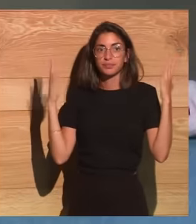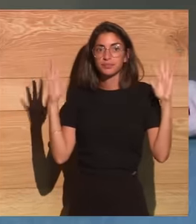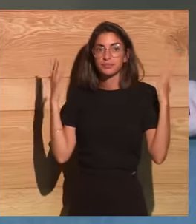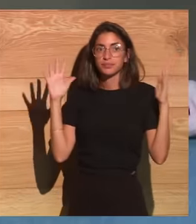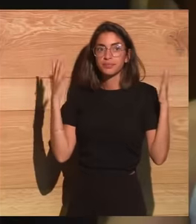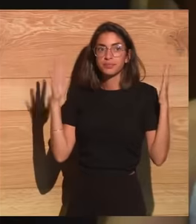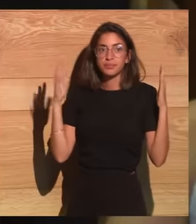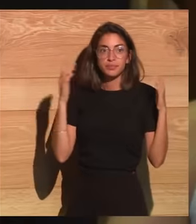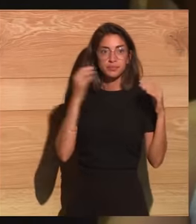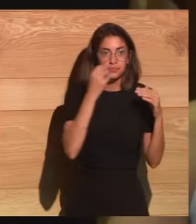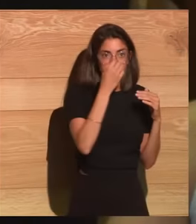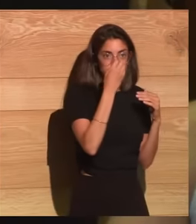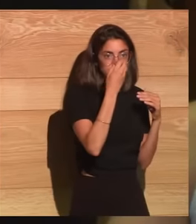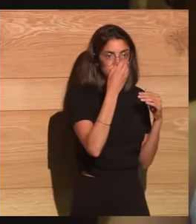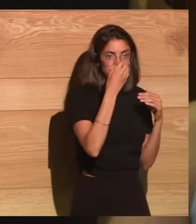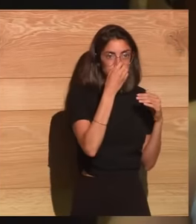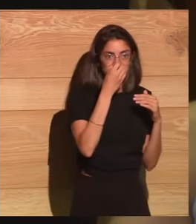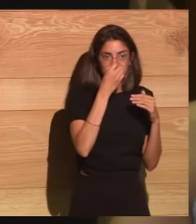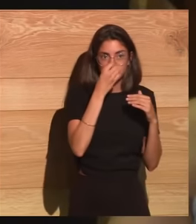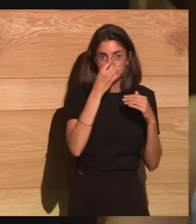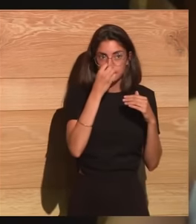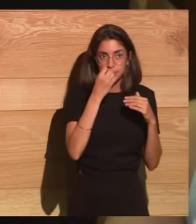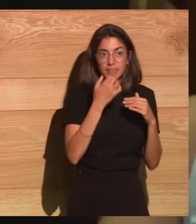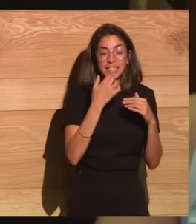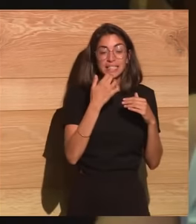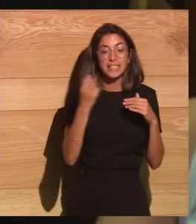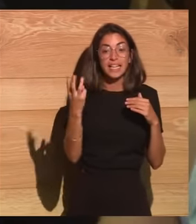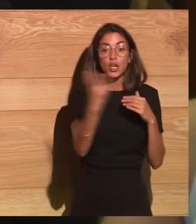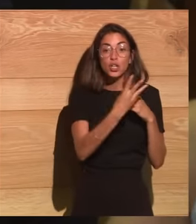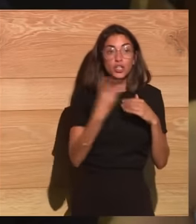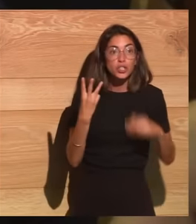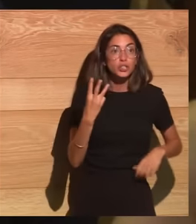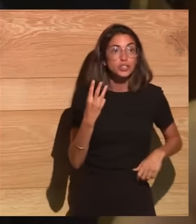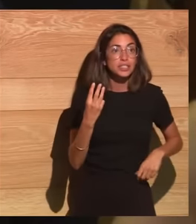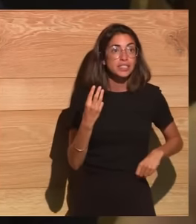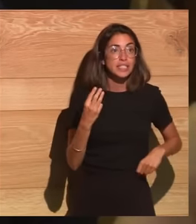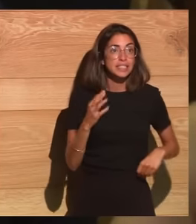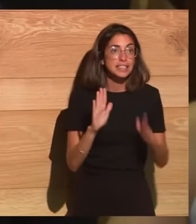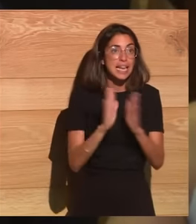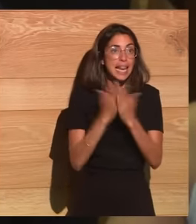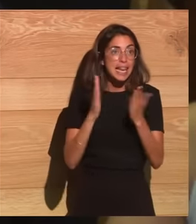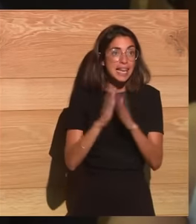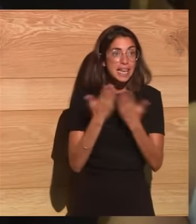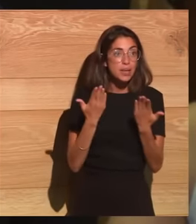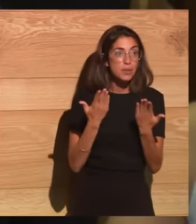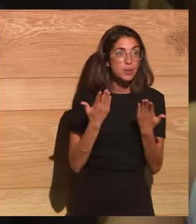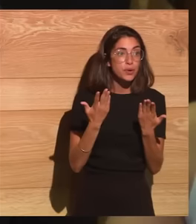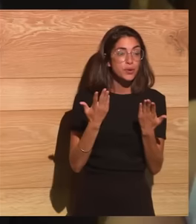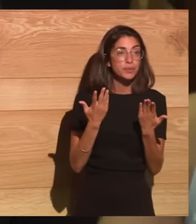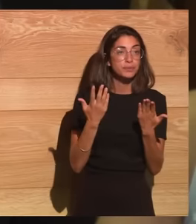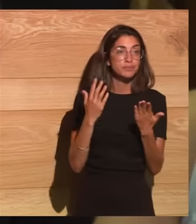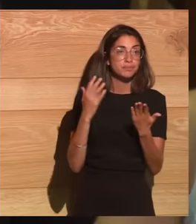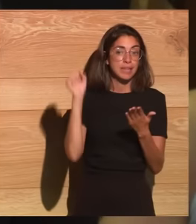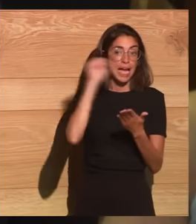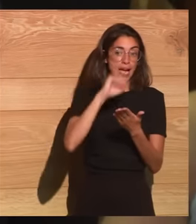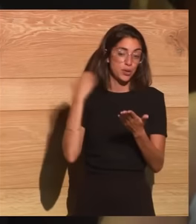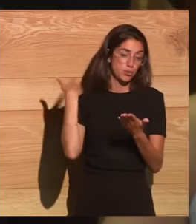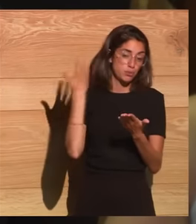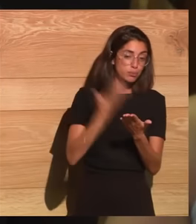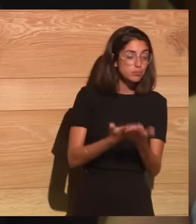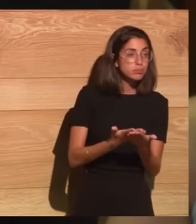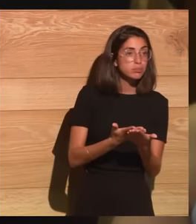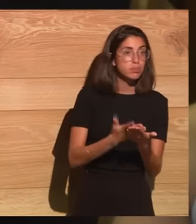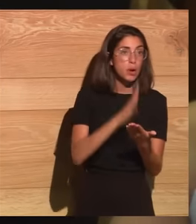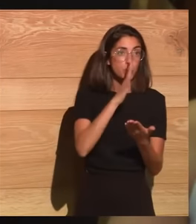Perdón. Si tenéis pensado hacer un libro, los tres, sobre todos estos años de Todopoderosos. Y firmar los cuatro. Y de.